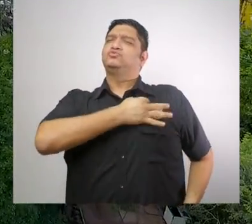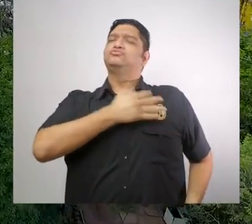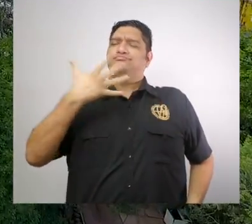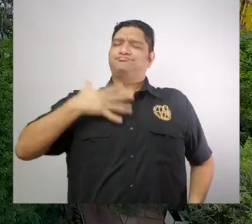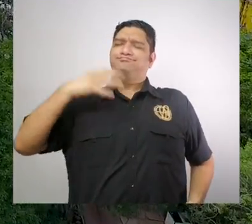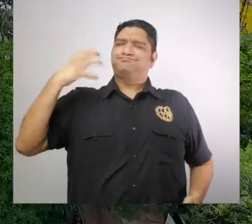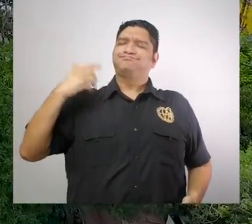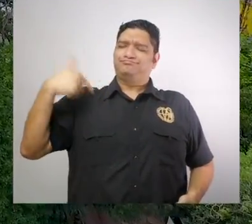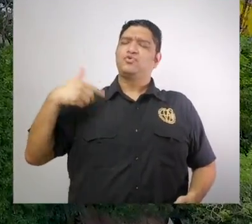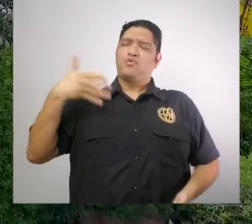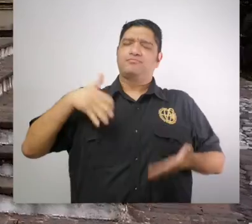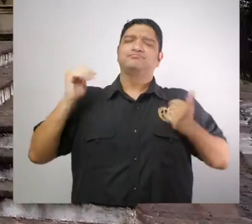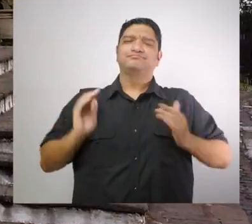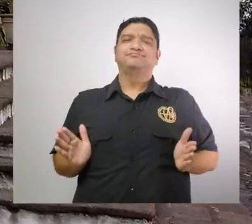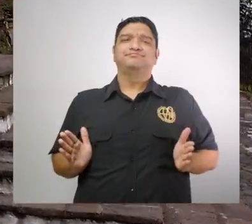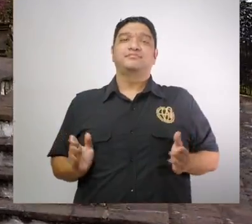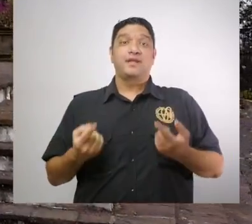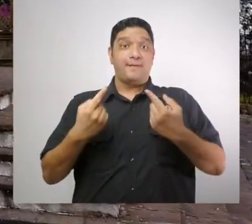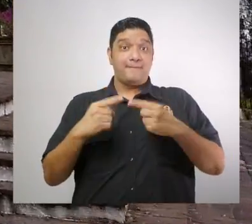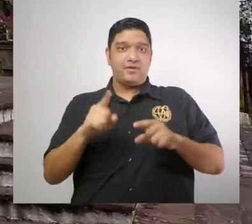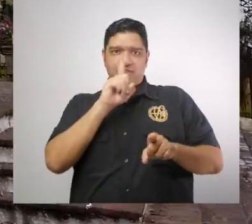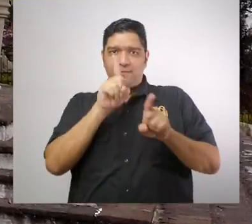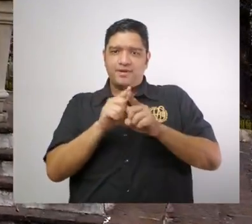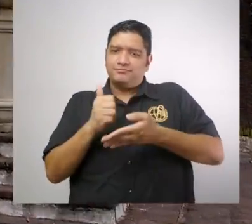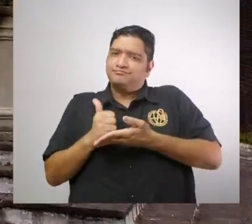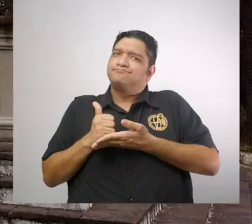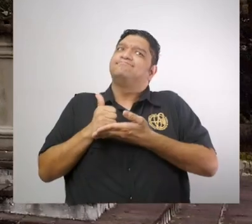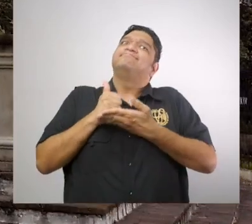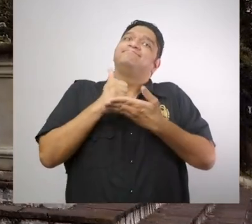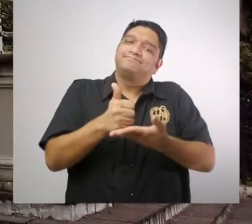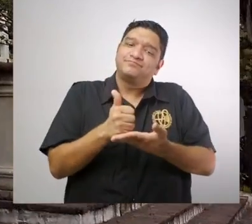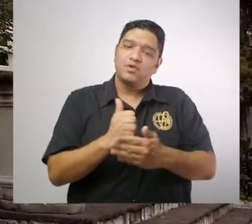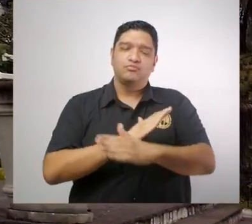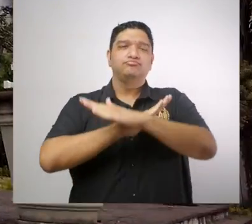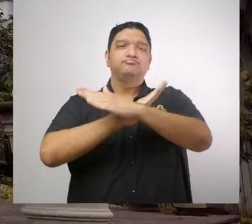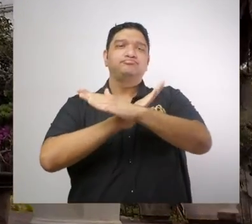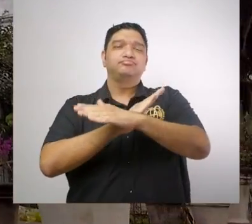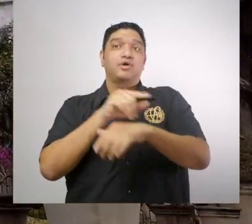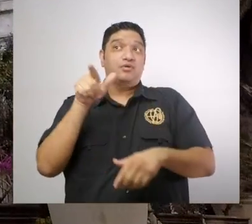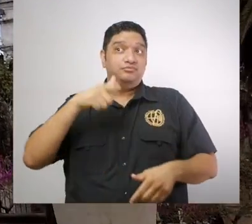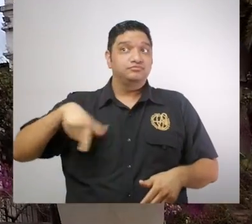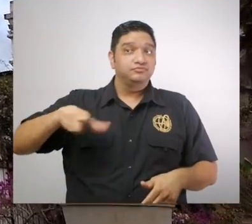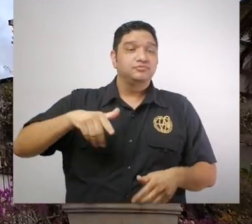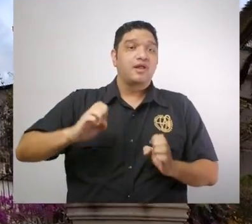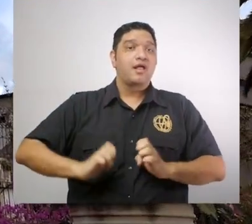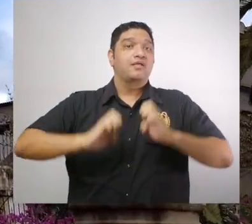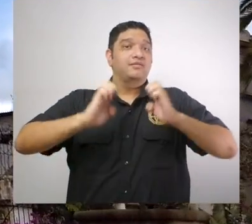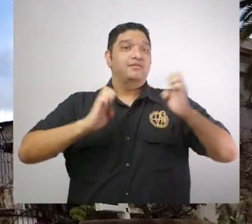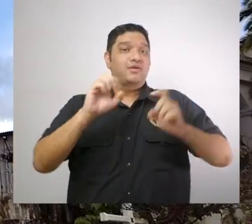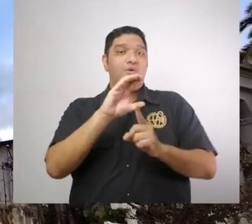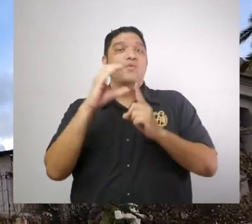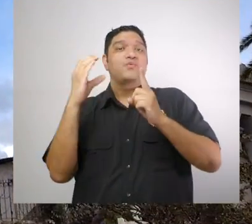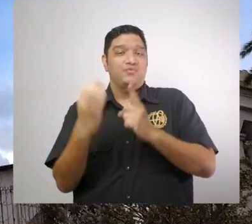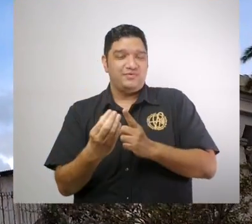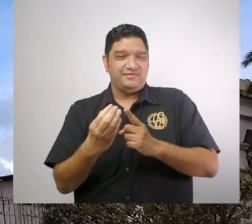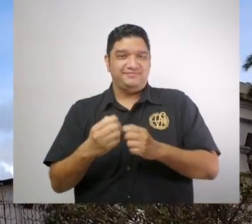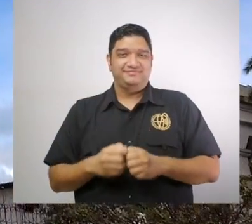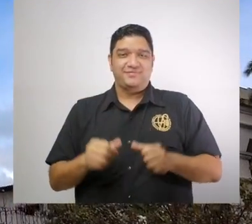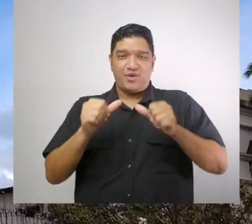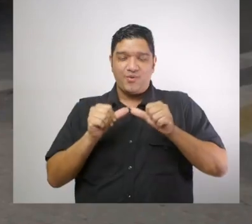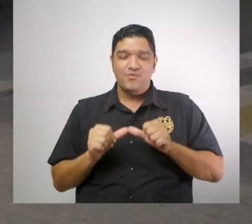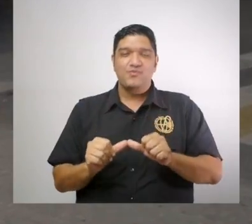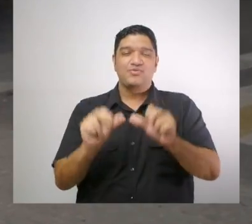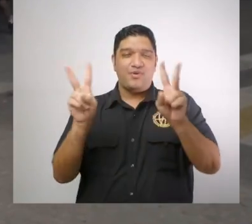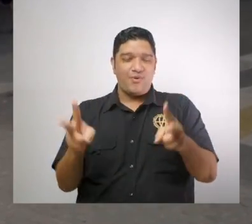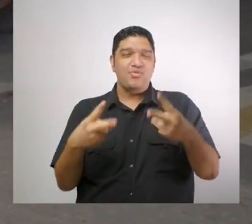ella, pero sobre todo colaborar en la protección de su patrimonio cultural.